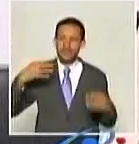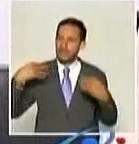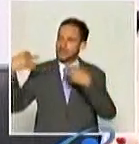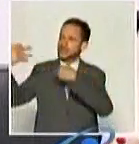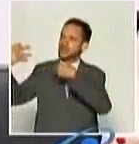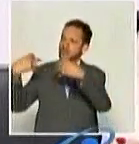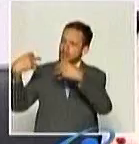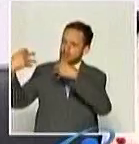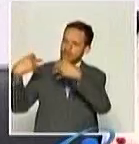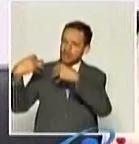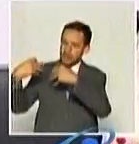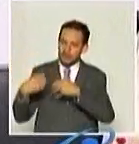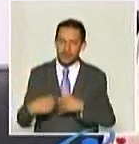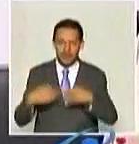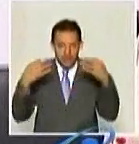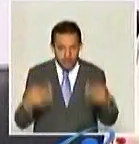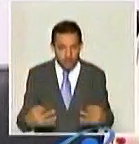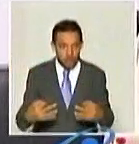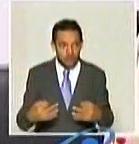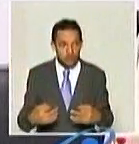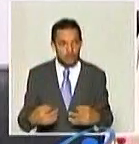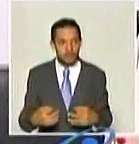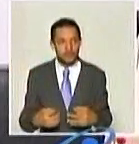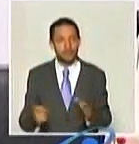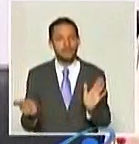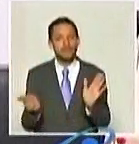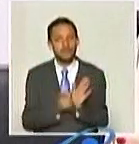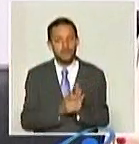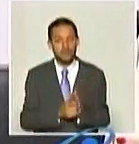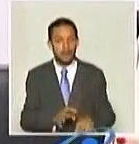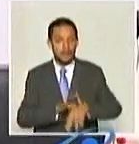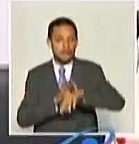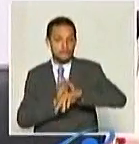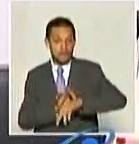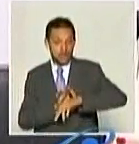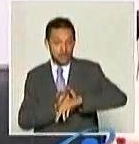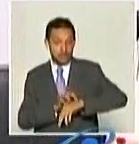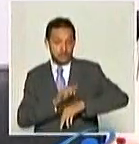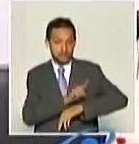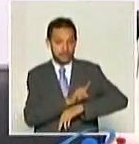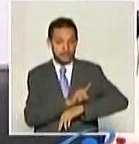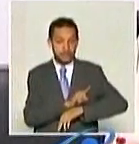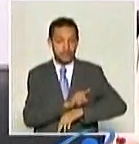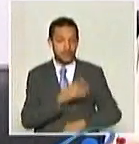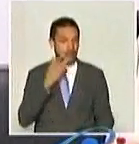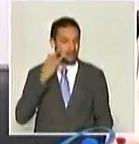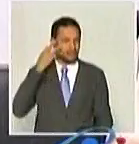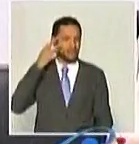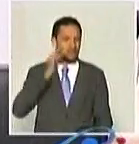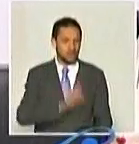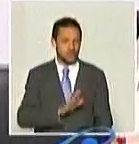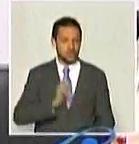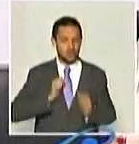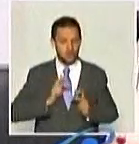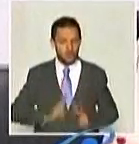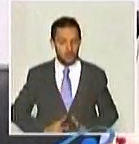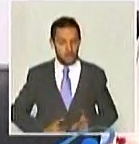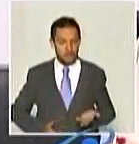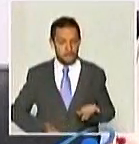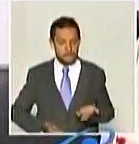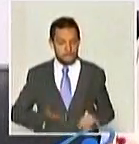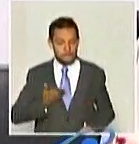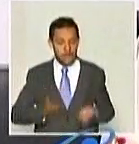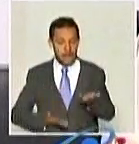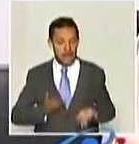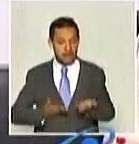Y el único médico que hablaba de la alcalinización del cuerpo, además de la terapia